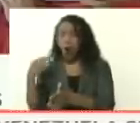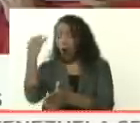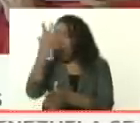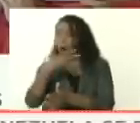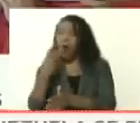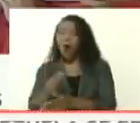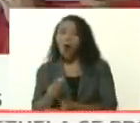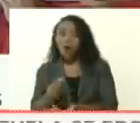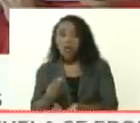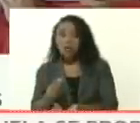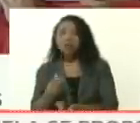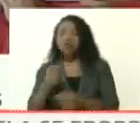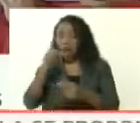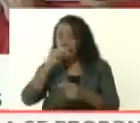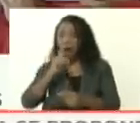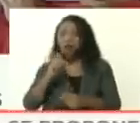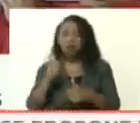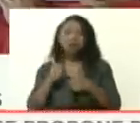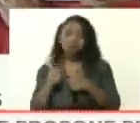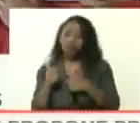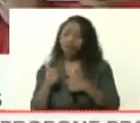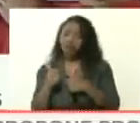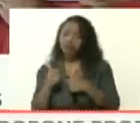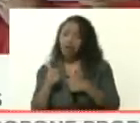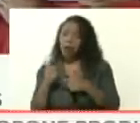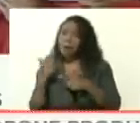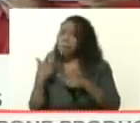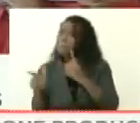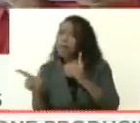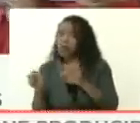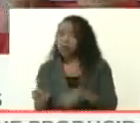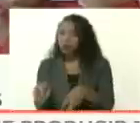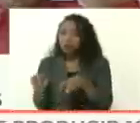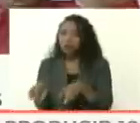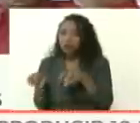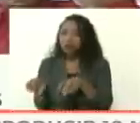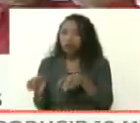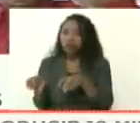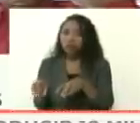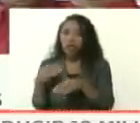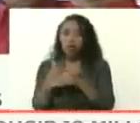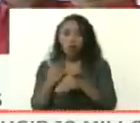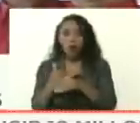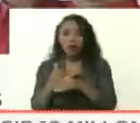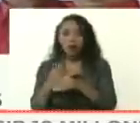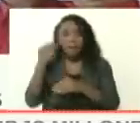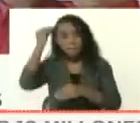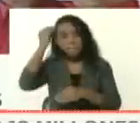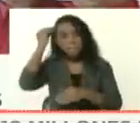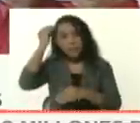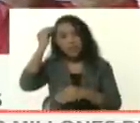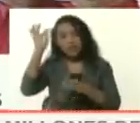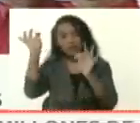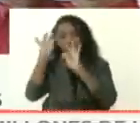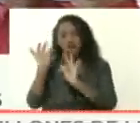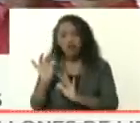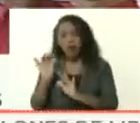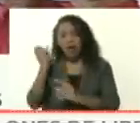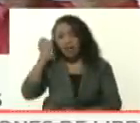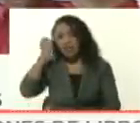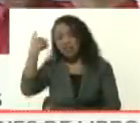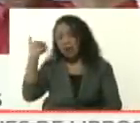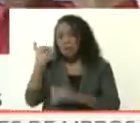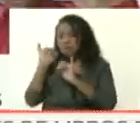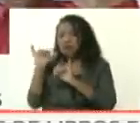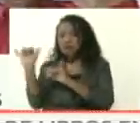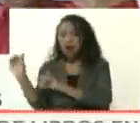pueden ser jóvenes de edad, algunos, pero son unos dinosaurios, su manera de pensar. Sus ideas son las mismas